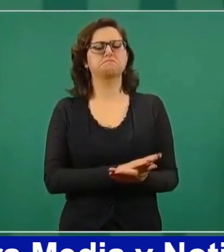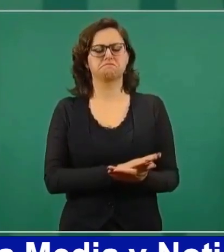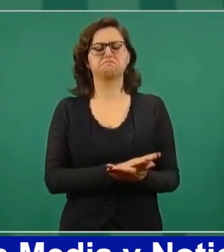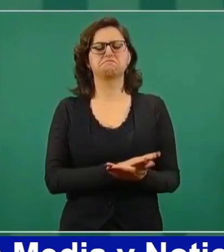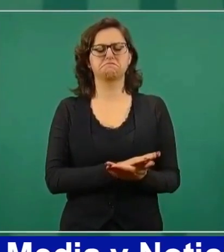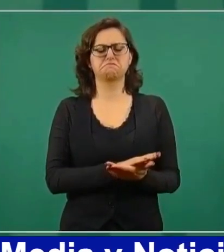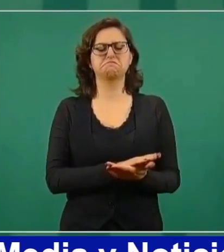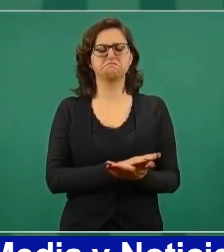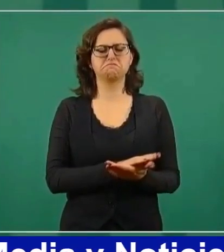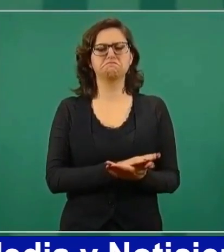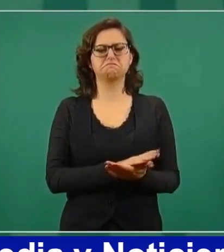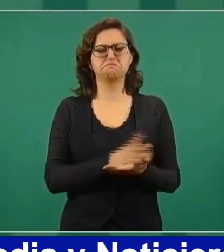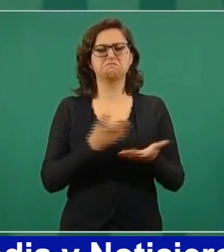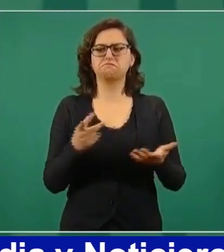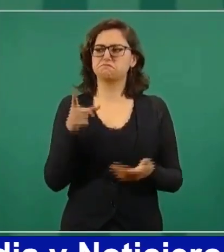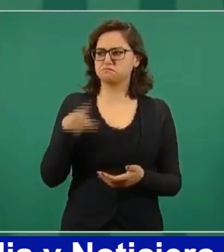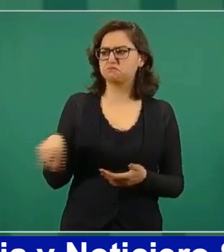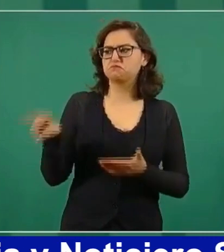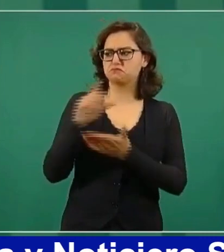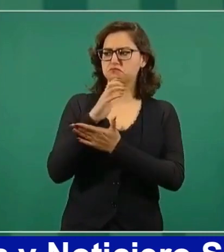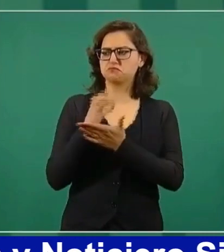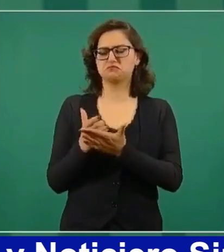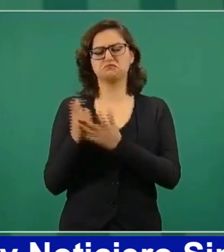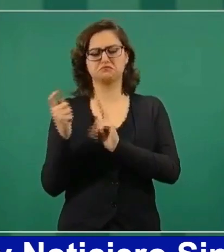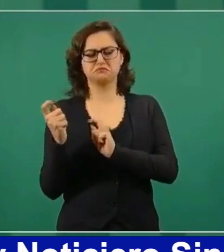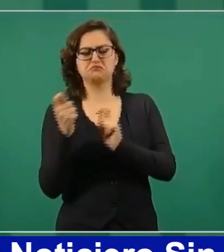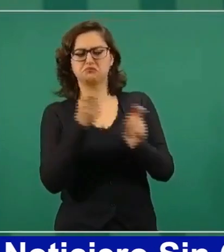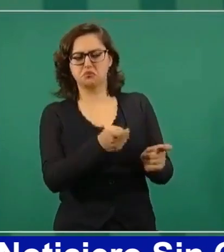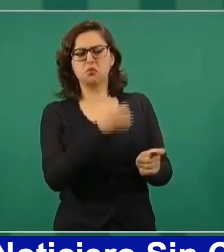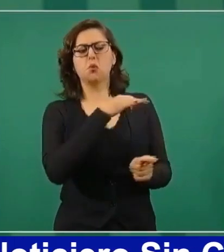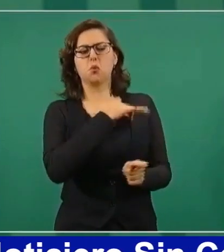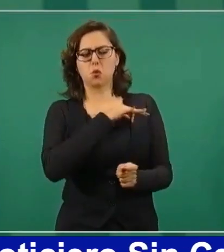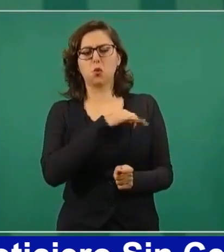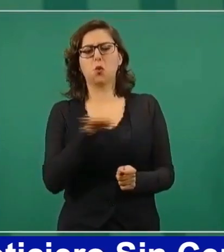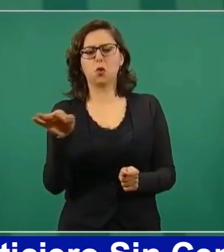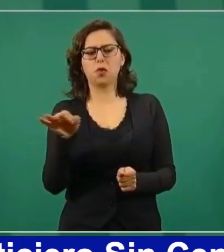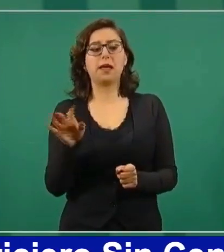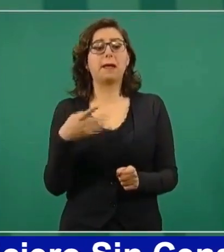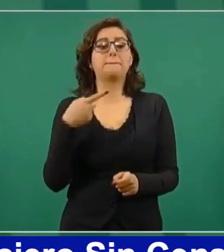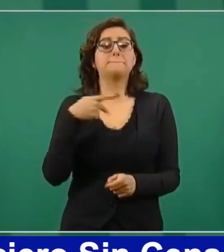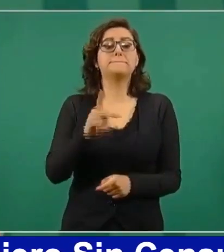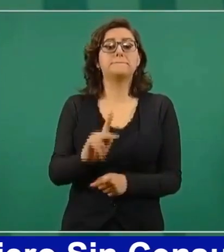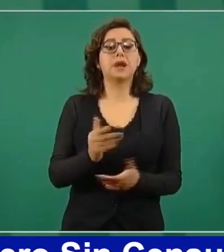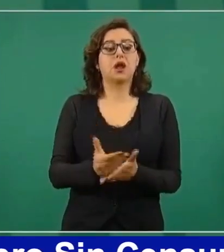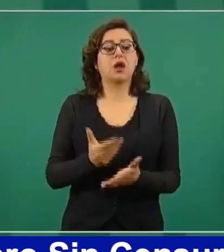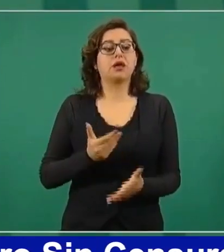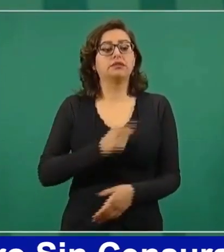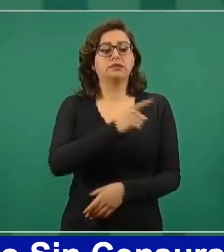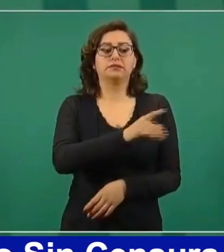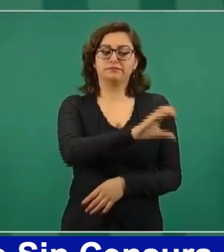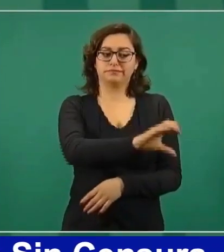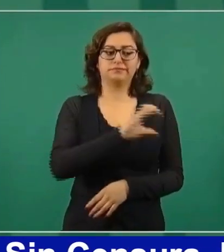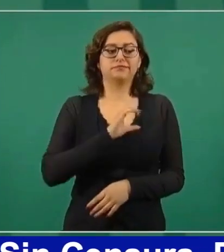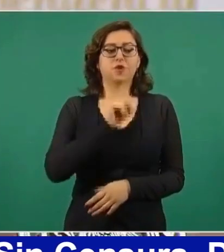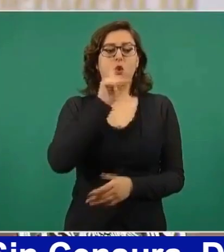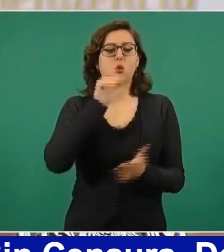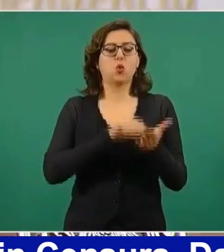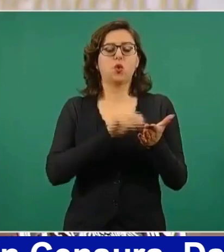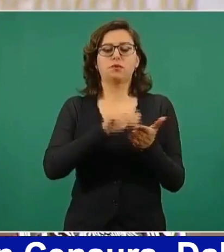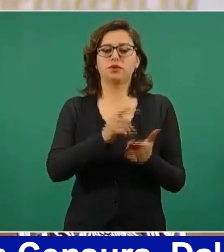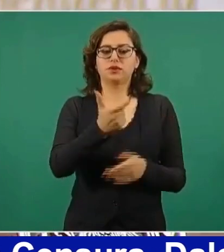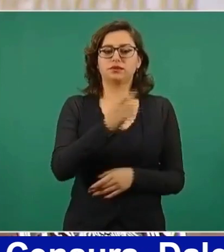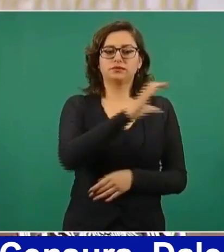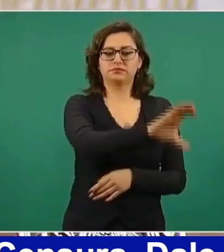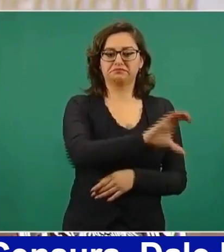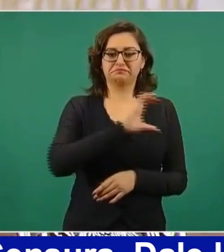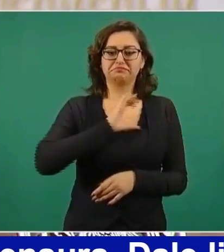con los que dan los contratos? Te cuesta $1,000,000.